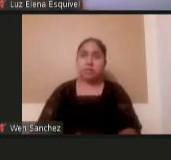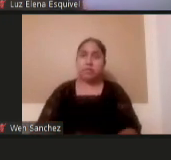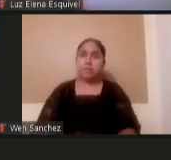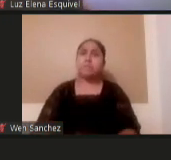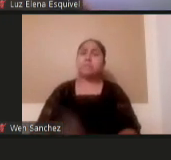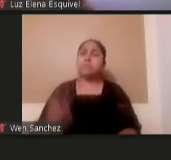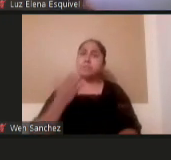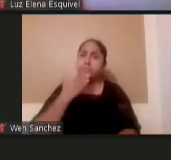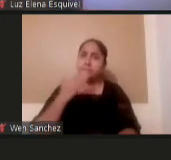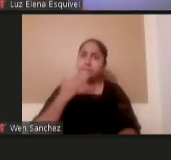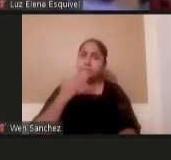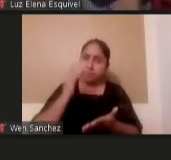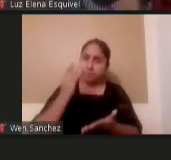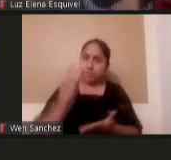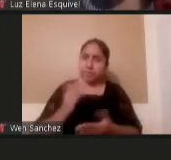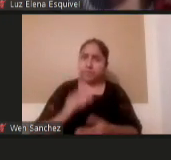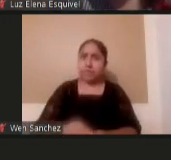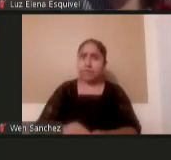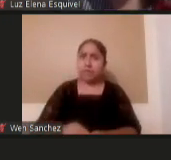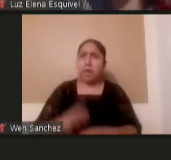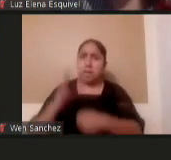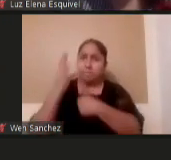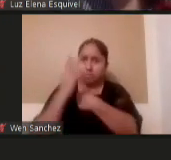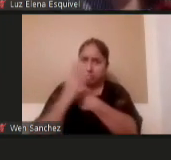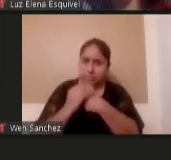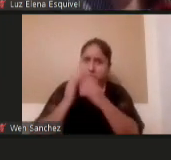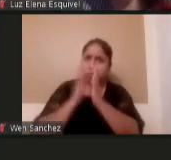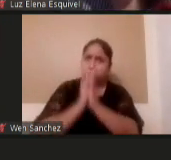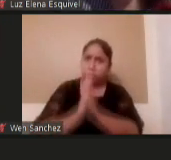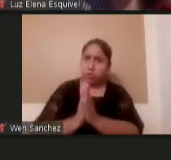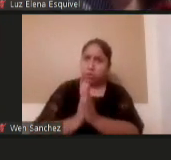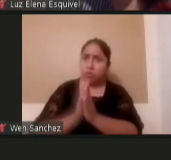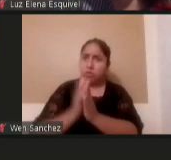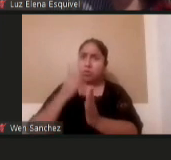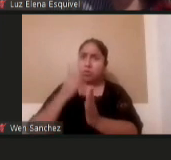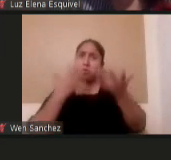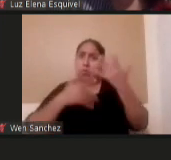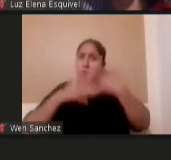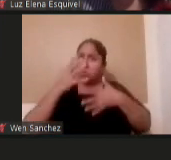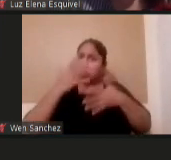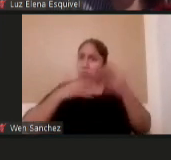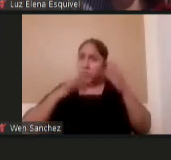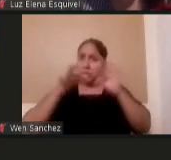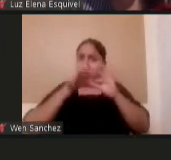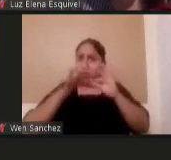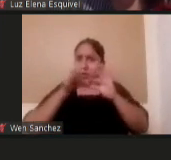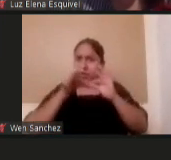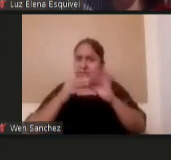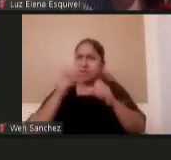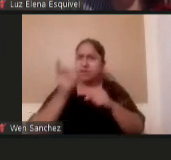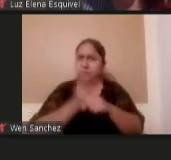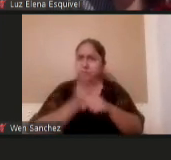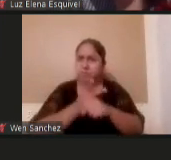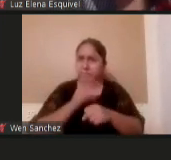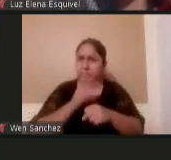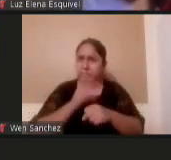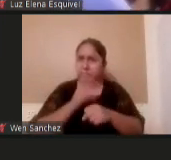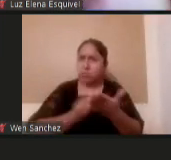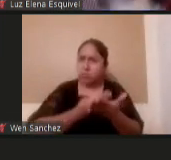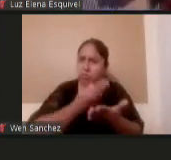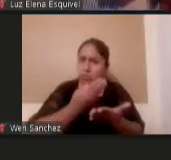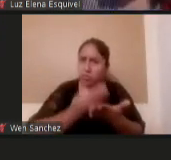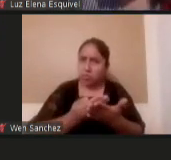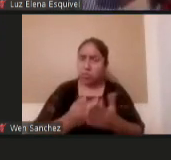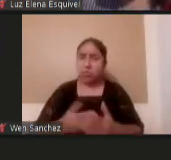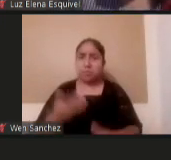condiciones que se presentaron para proponer esta donación. En la reunión reciente